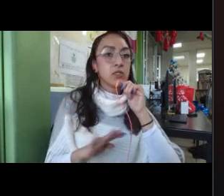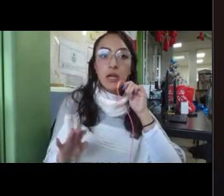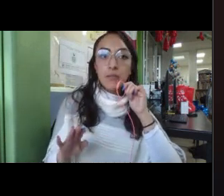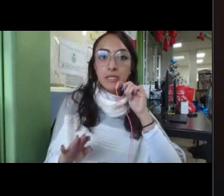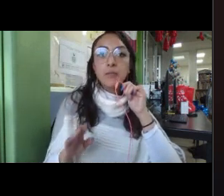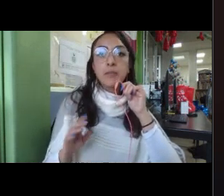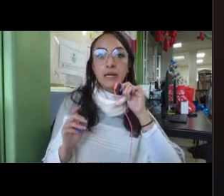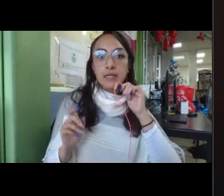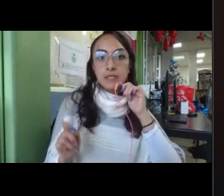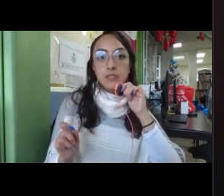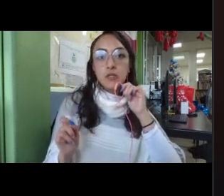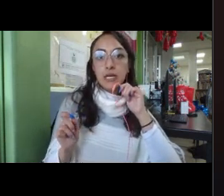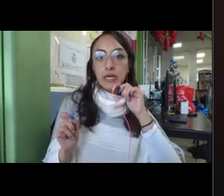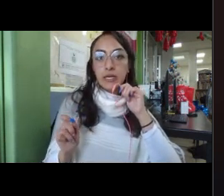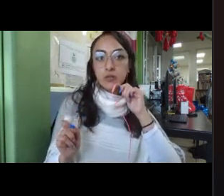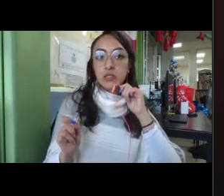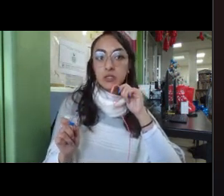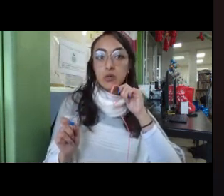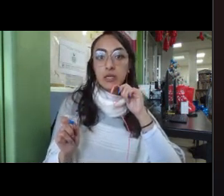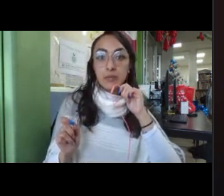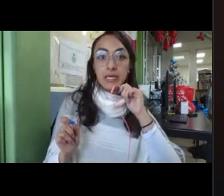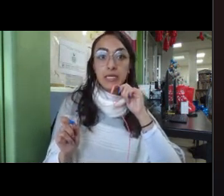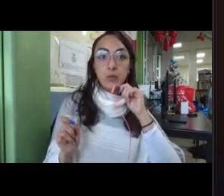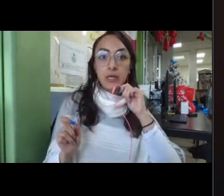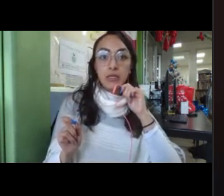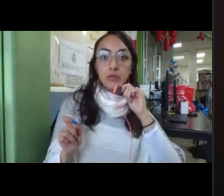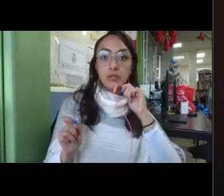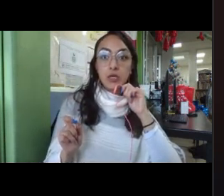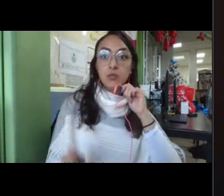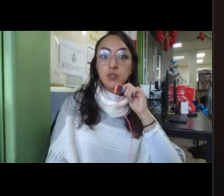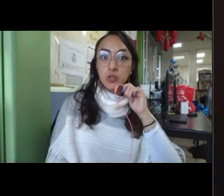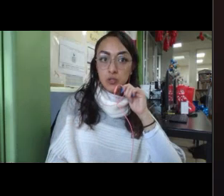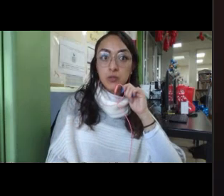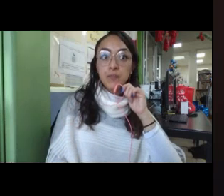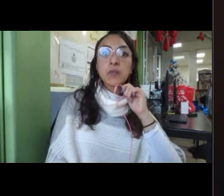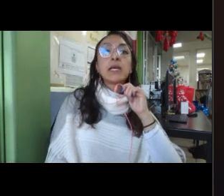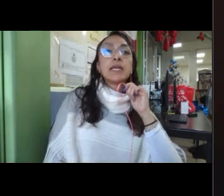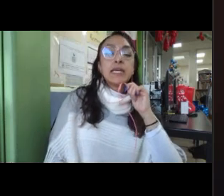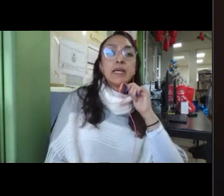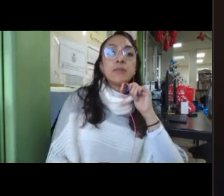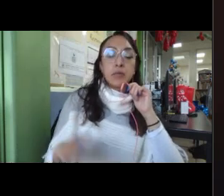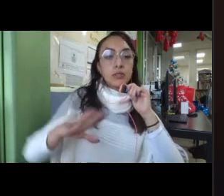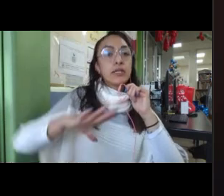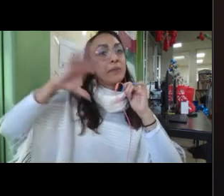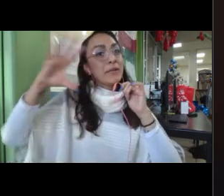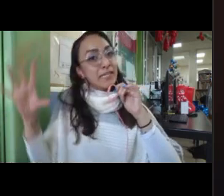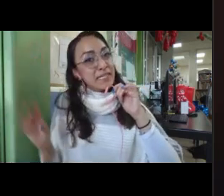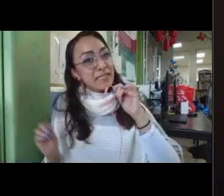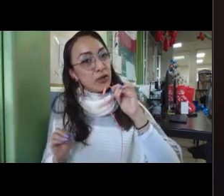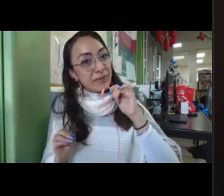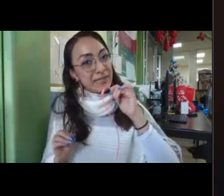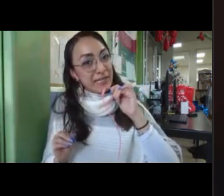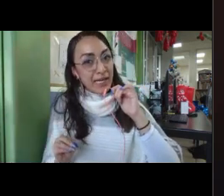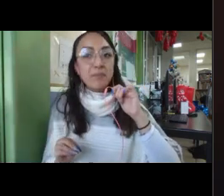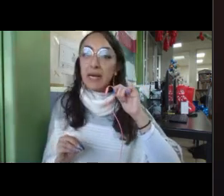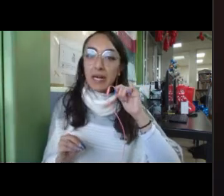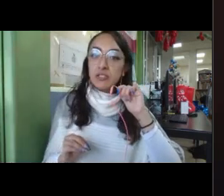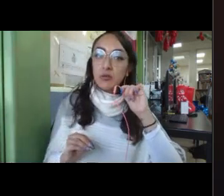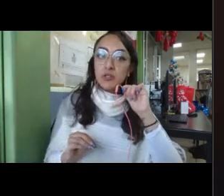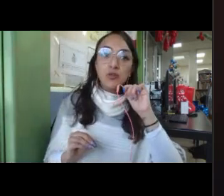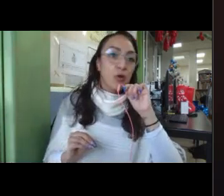servir solamente para la adquisición de la lectoescritura de manera adecuada de los alumnos sordos, y bueno, también va a tener esta otra